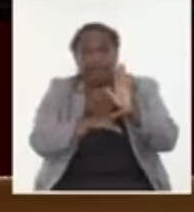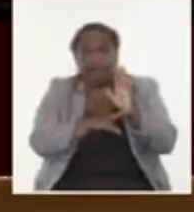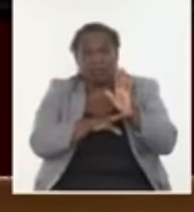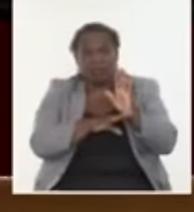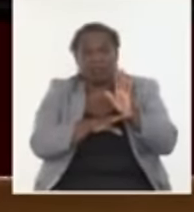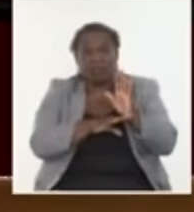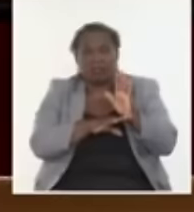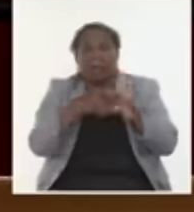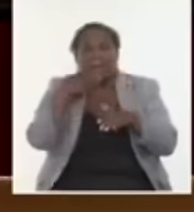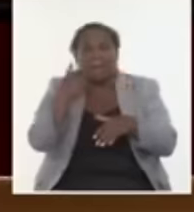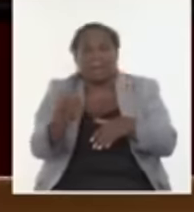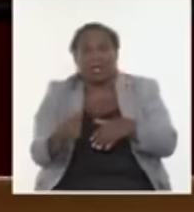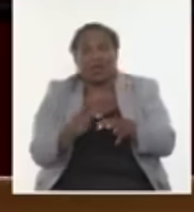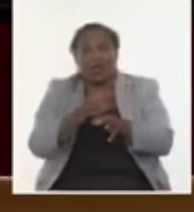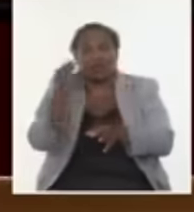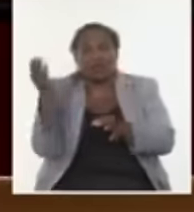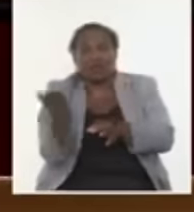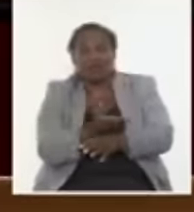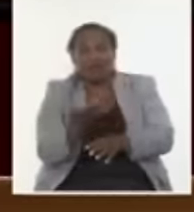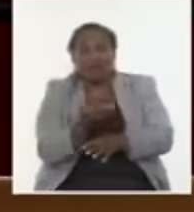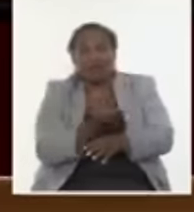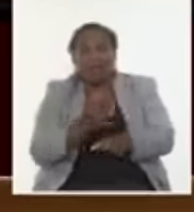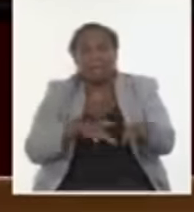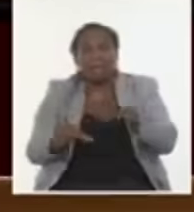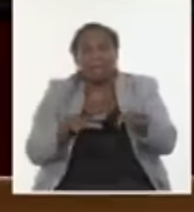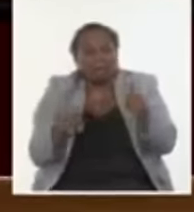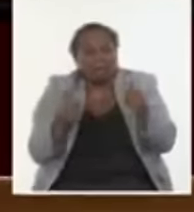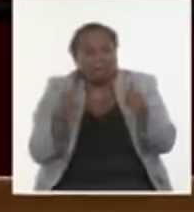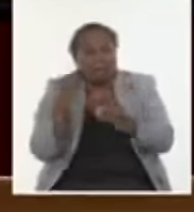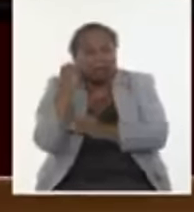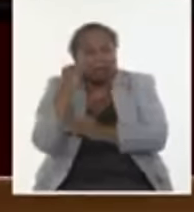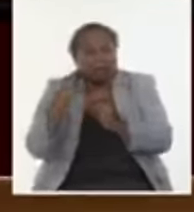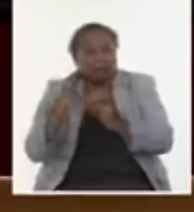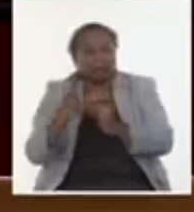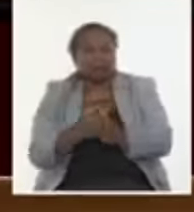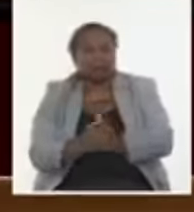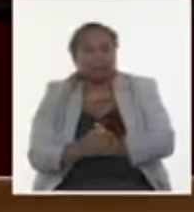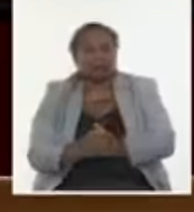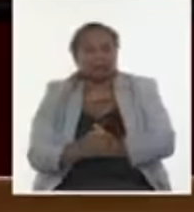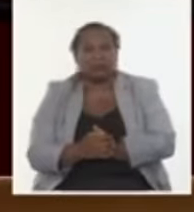una mejor zafra, preparar la próxima zafra, y en eso estamos.